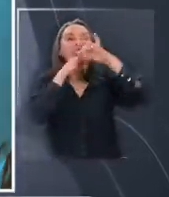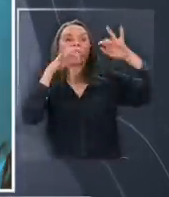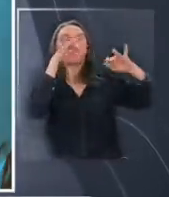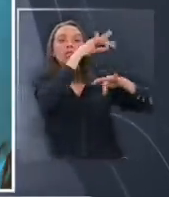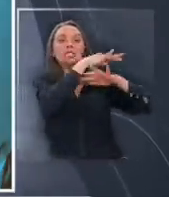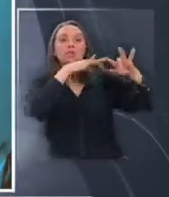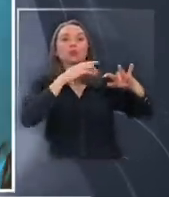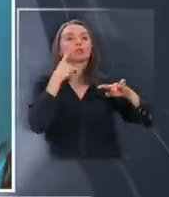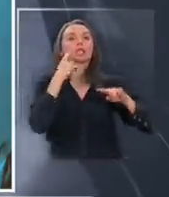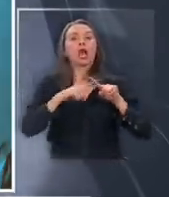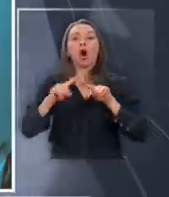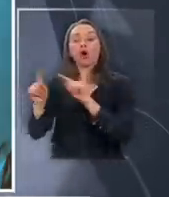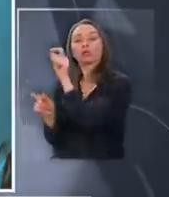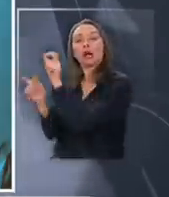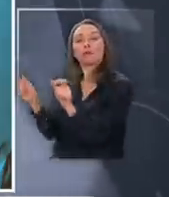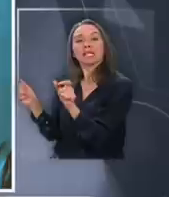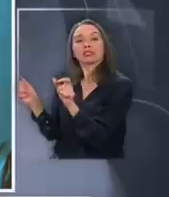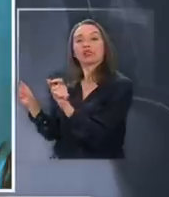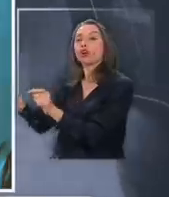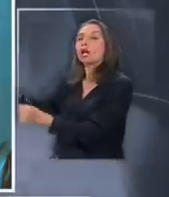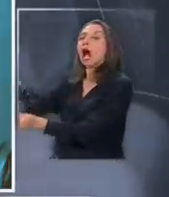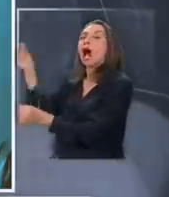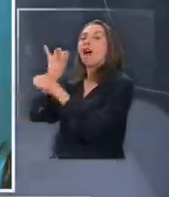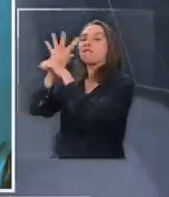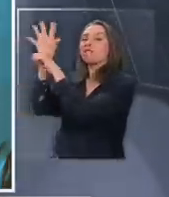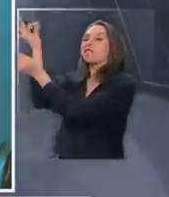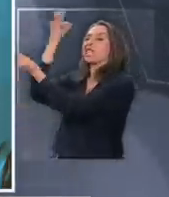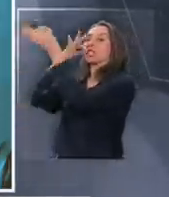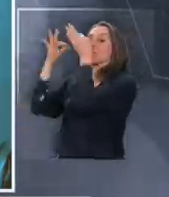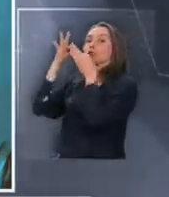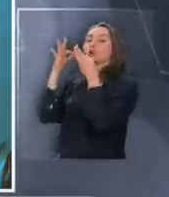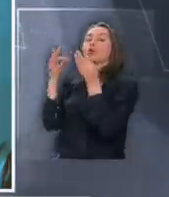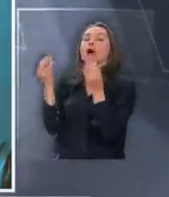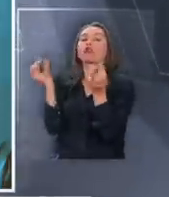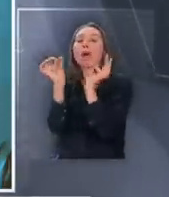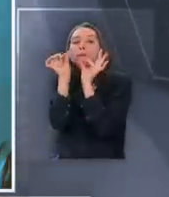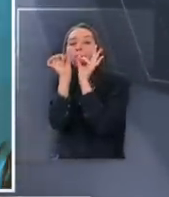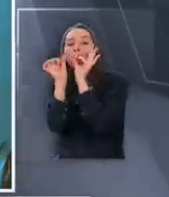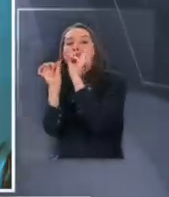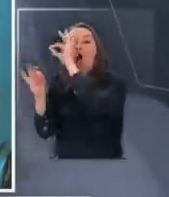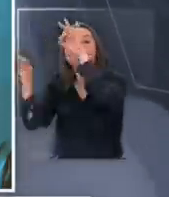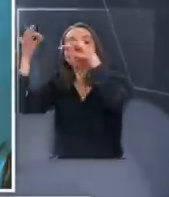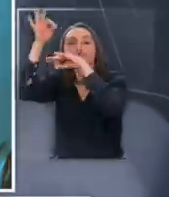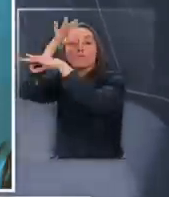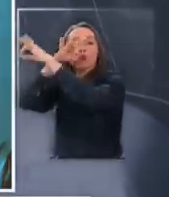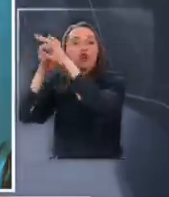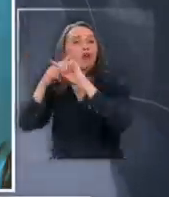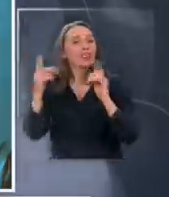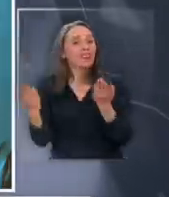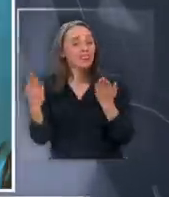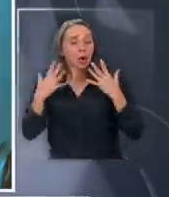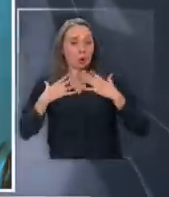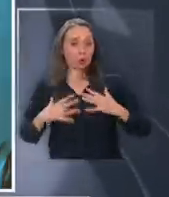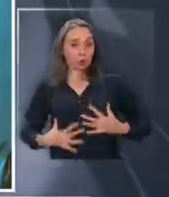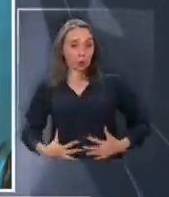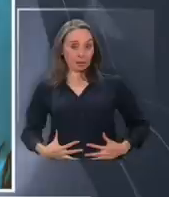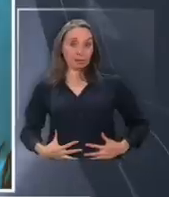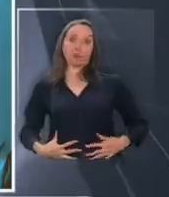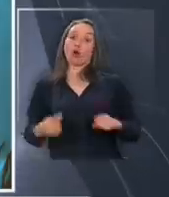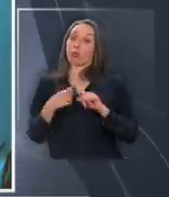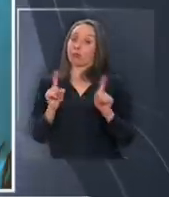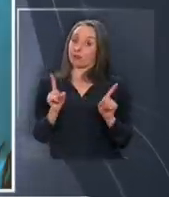que reciben la infección en periodos de baja circulación. Uno fisiológico y